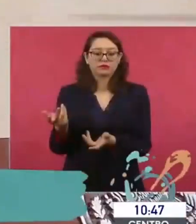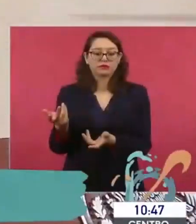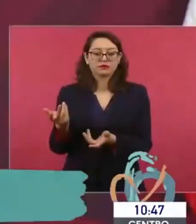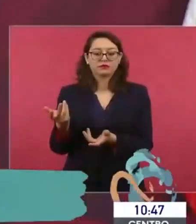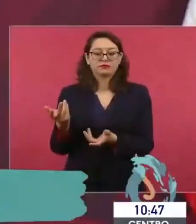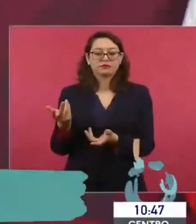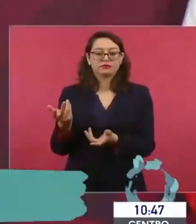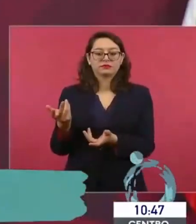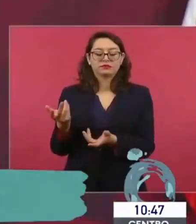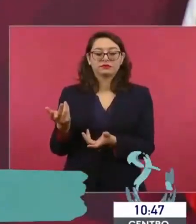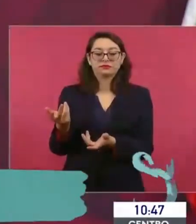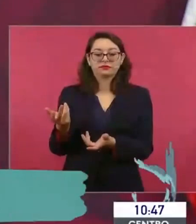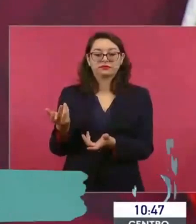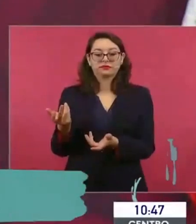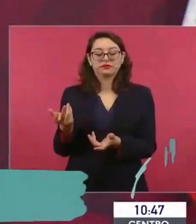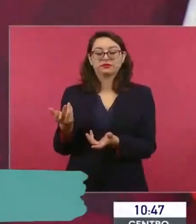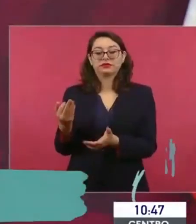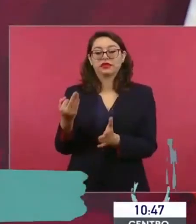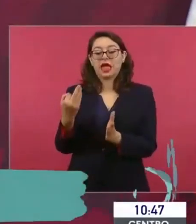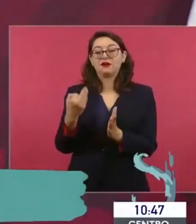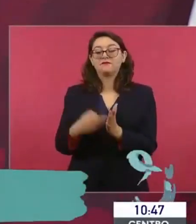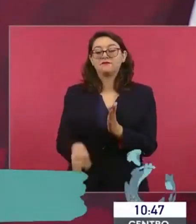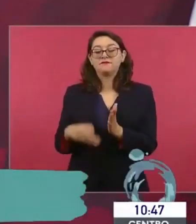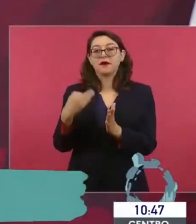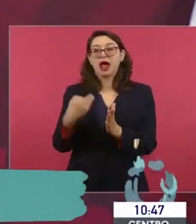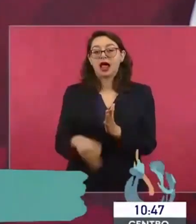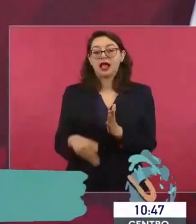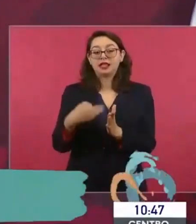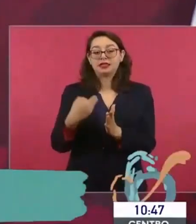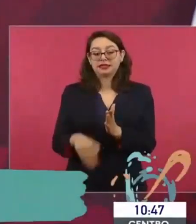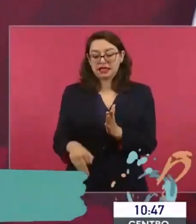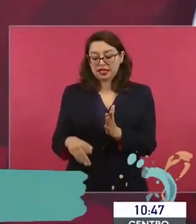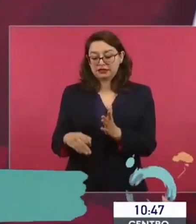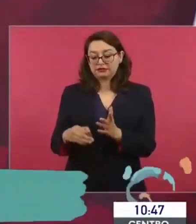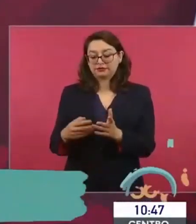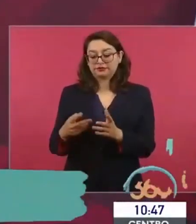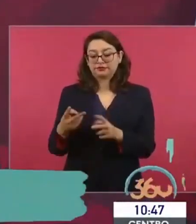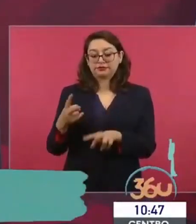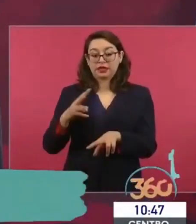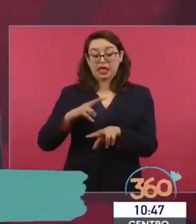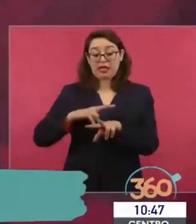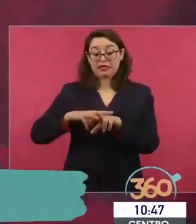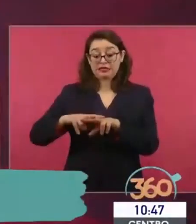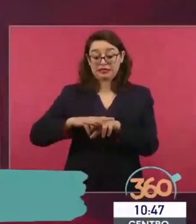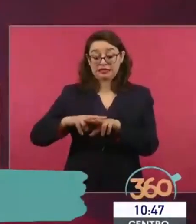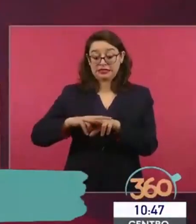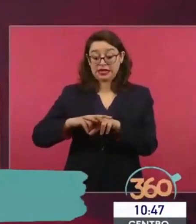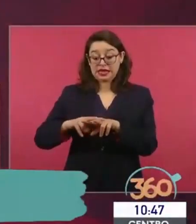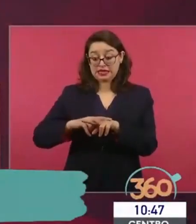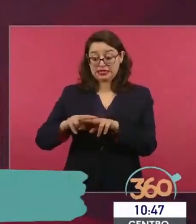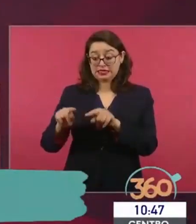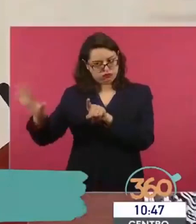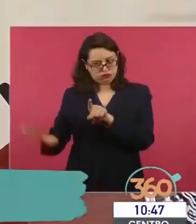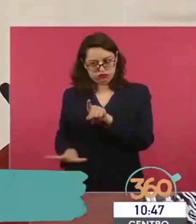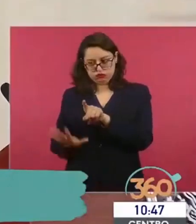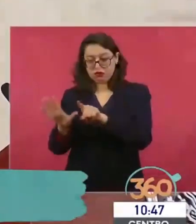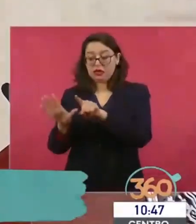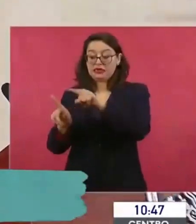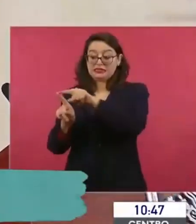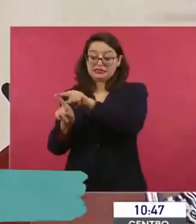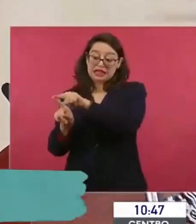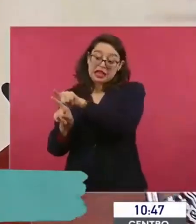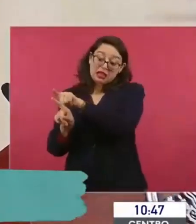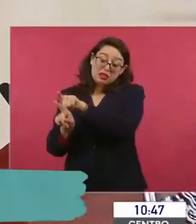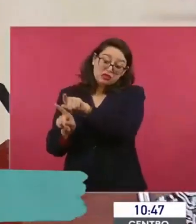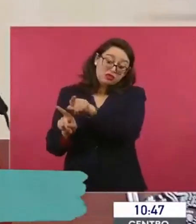un ramal que se necesita del tren de estación chontalpa a dos